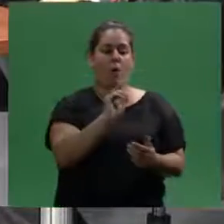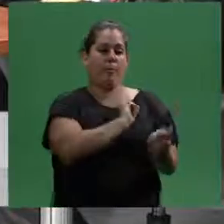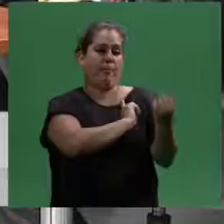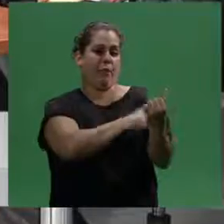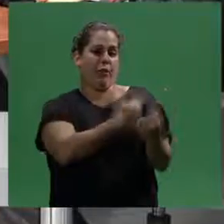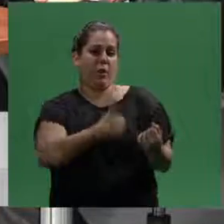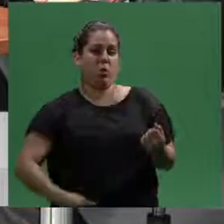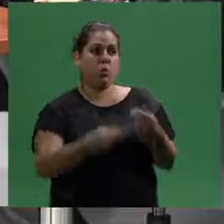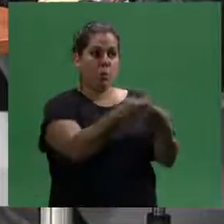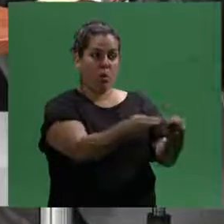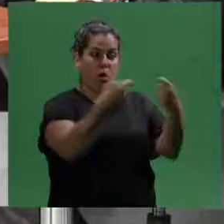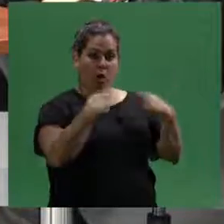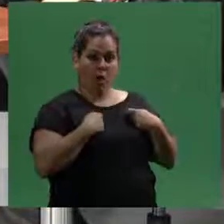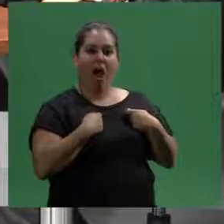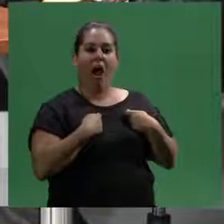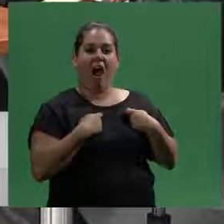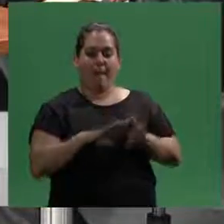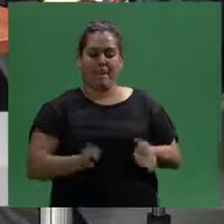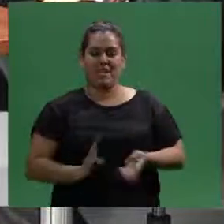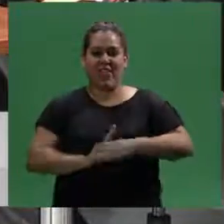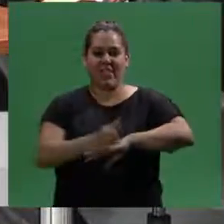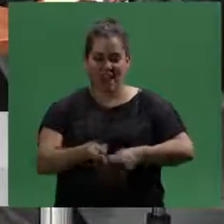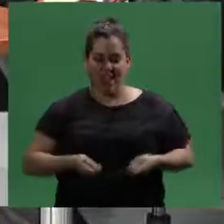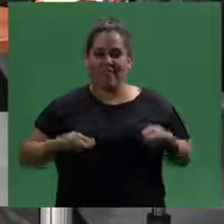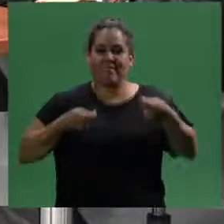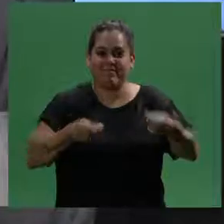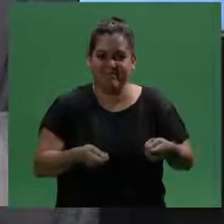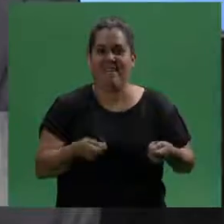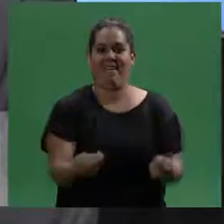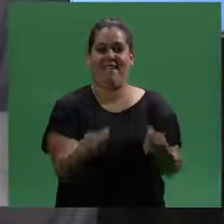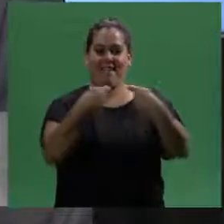Ejecutivo ingresan en la mesa de entrada de la Dirección Eso me gustaría que lo Secretaría